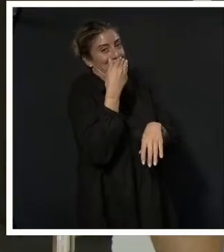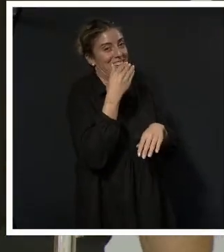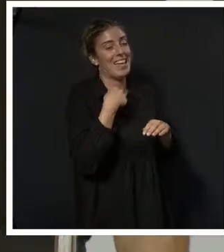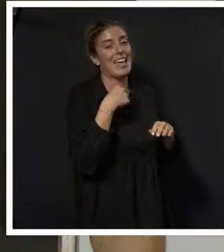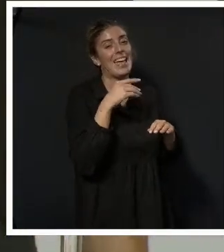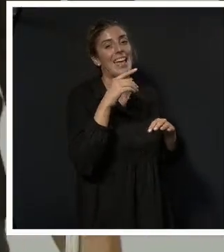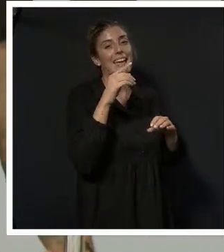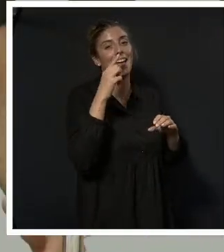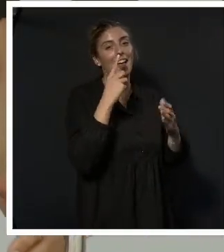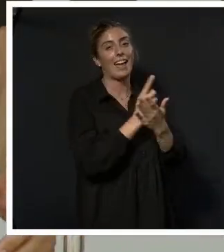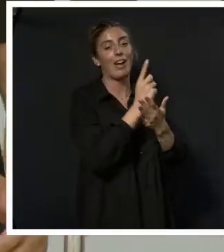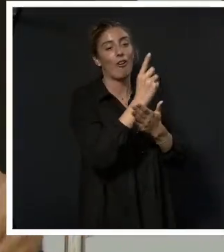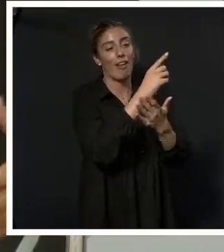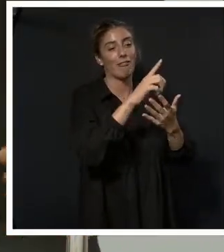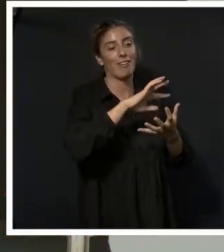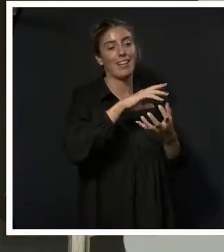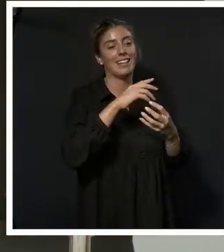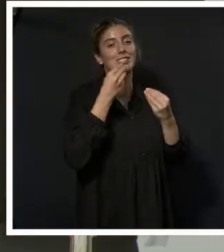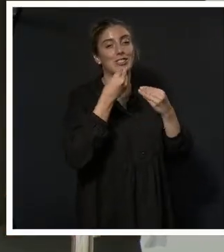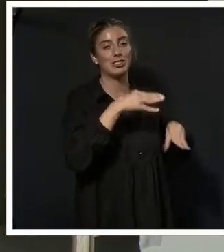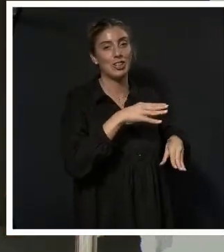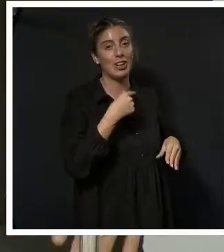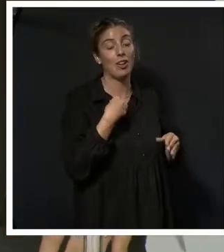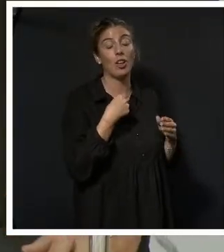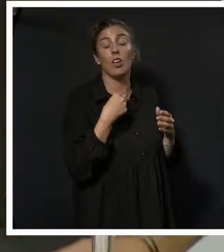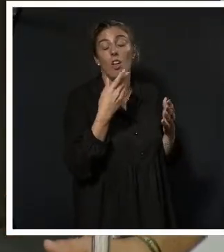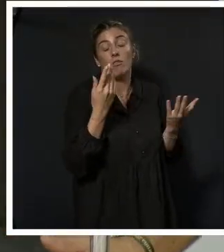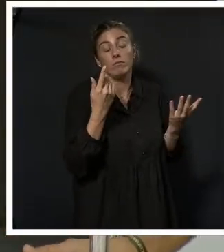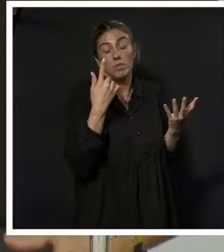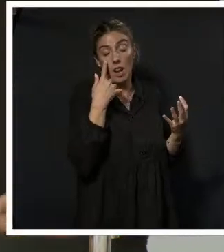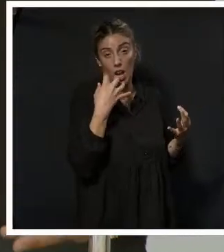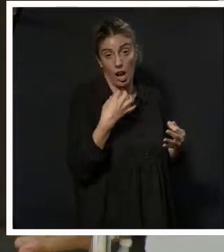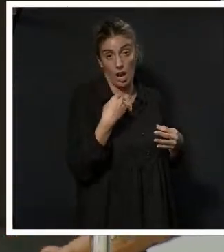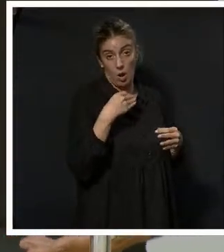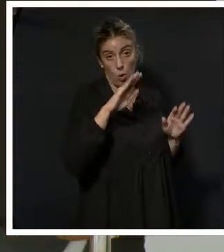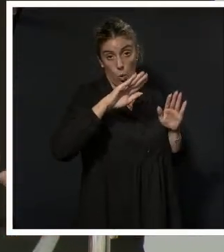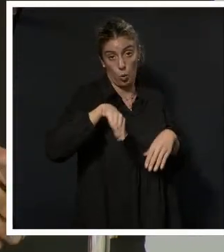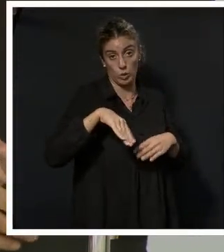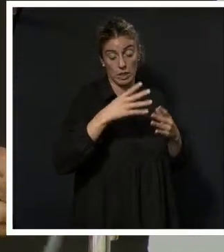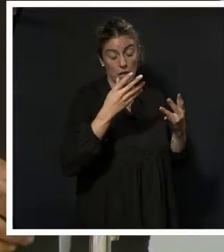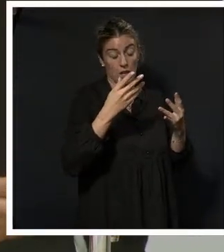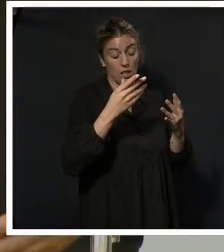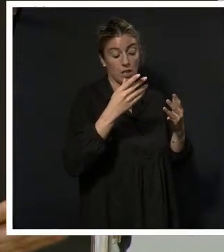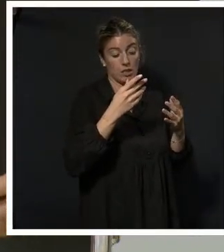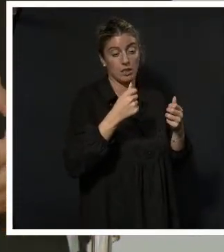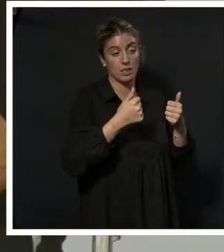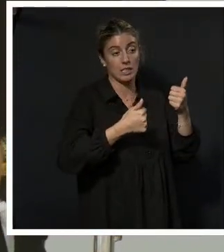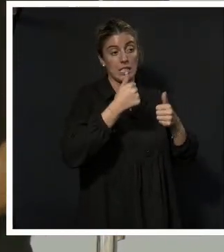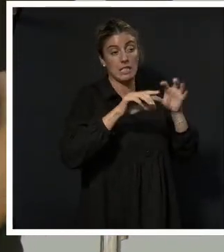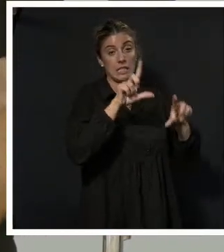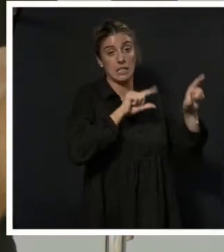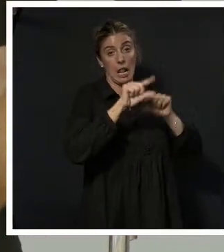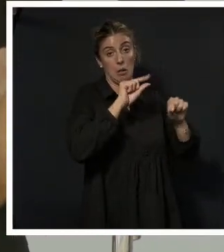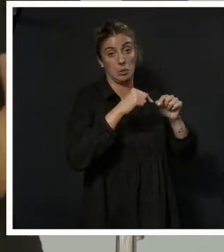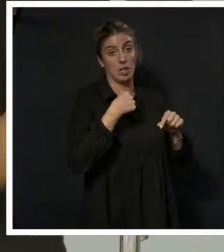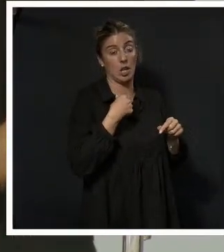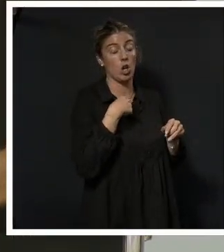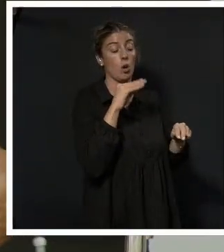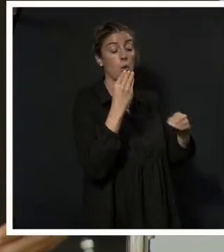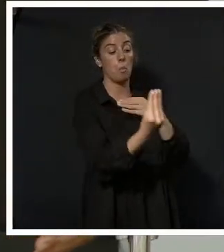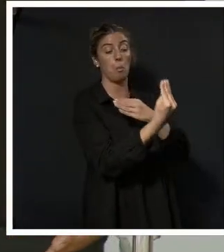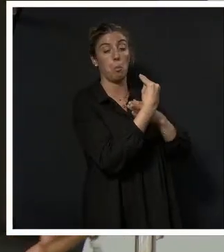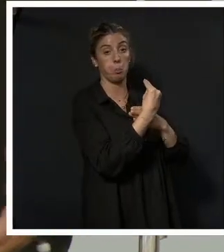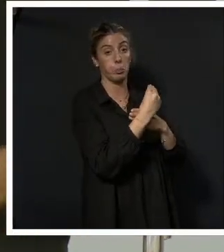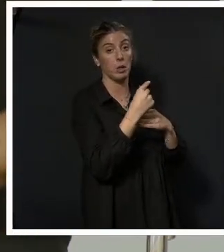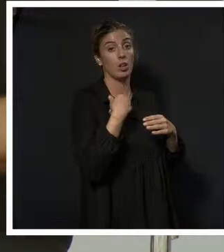pero básicamente porque tiña tibia era muy buenas notas lo último curso en la selectividad entonces tenía beca de